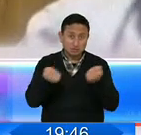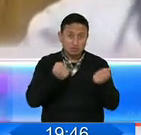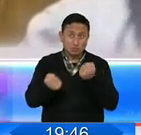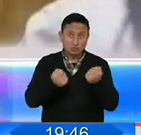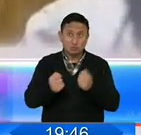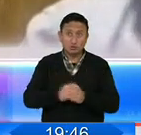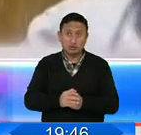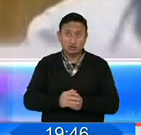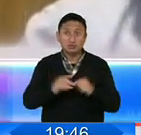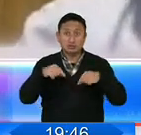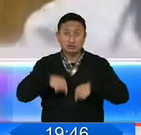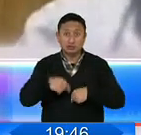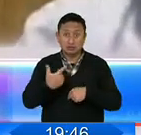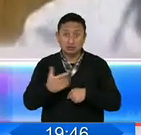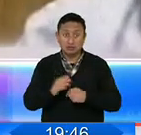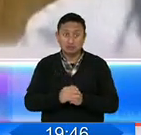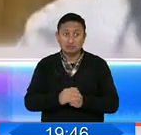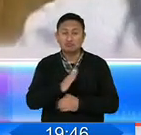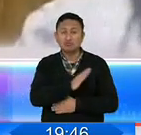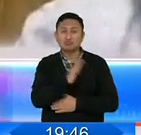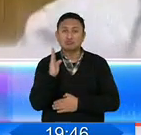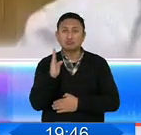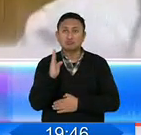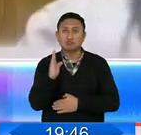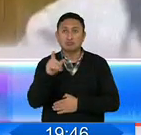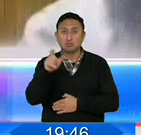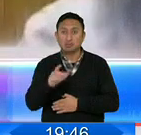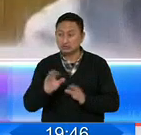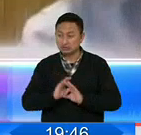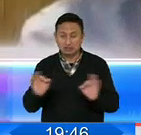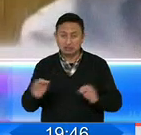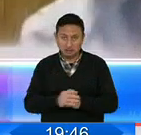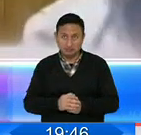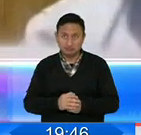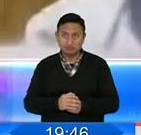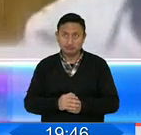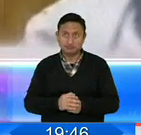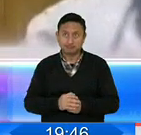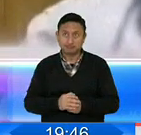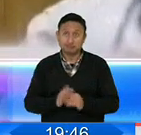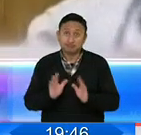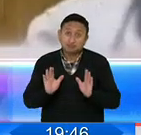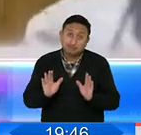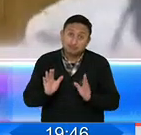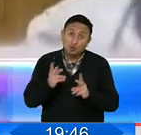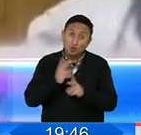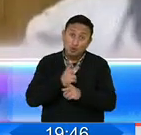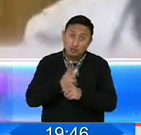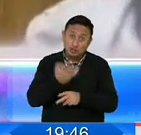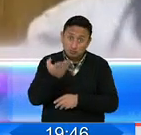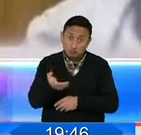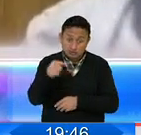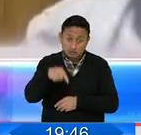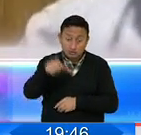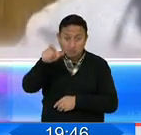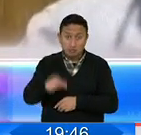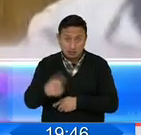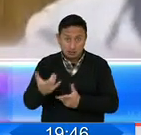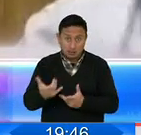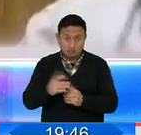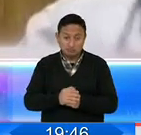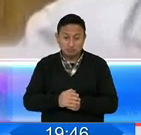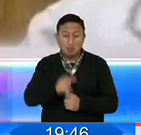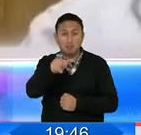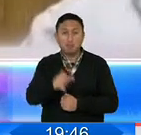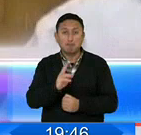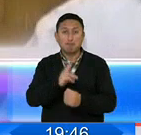está involucrada ideológicamente con ninguna de las partes. Entonces, para prever eso, creo que lo indicado sería que la